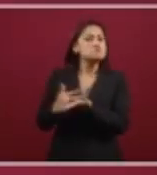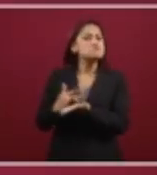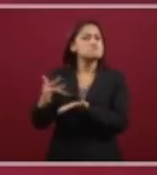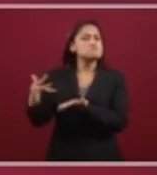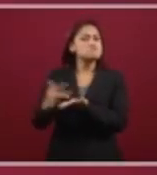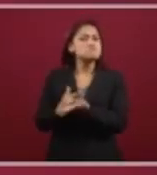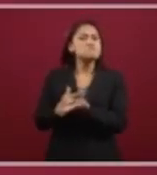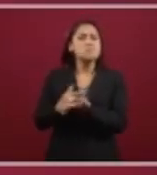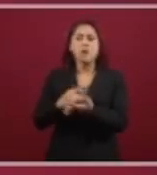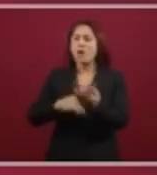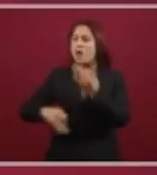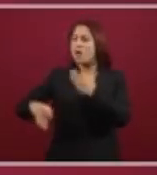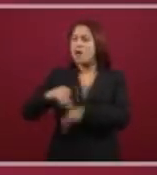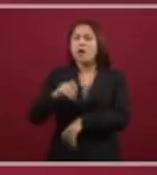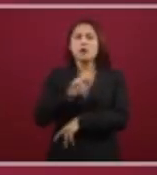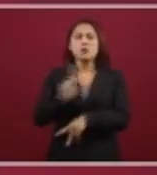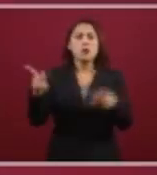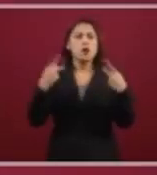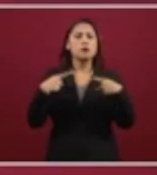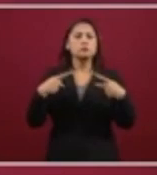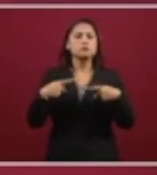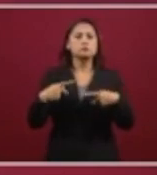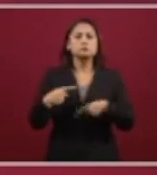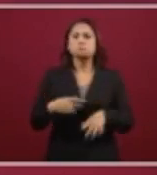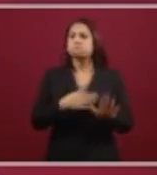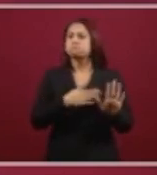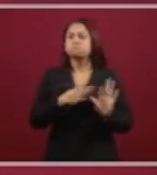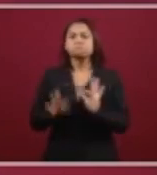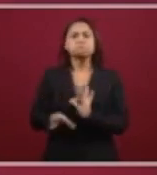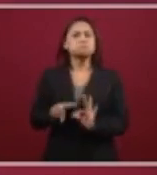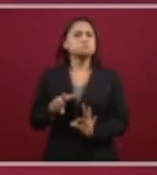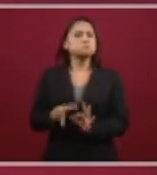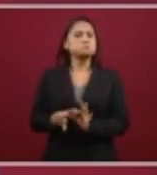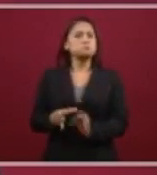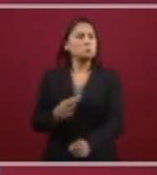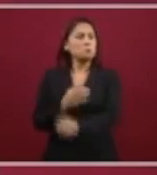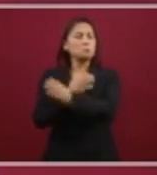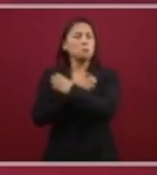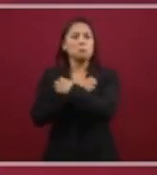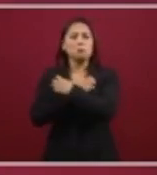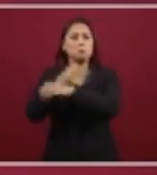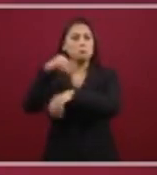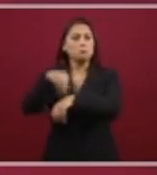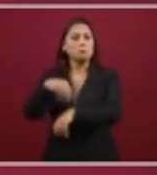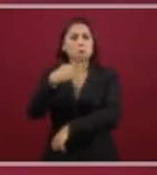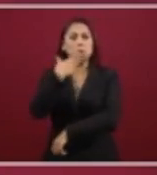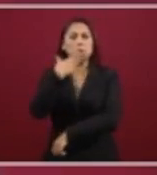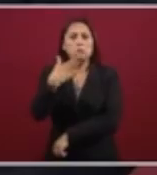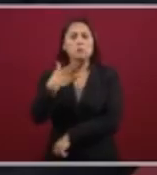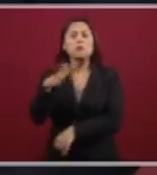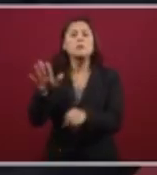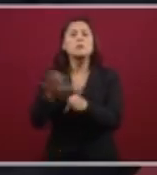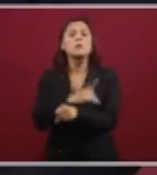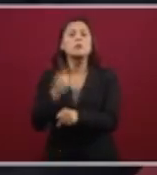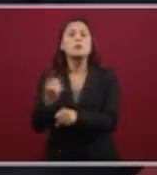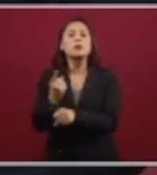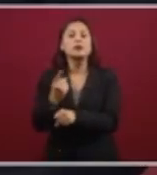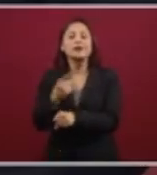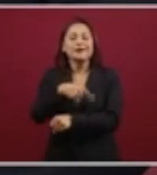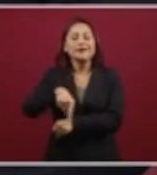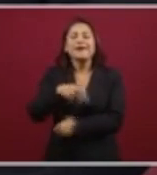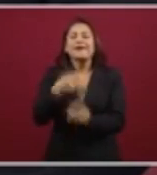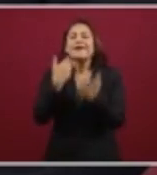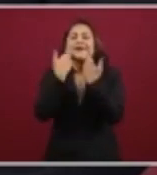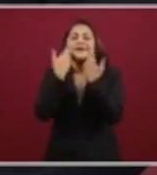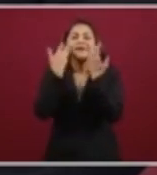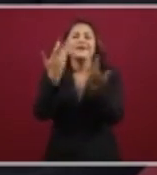bien para sacar adelante a nuestro país. La imagen de México es otra en el